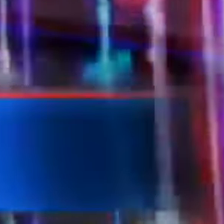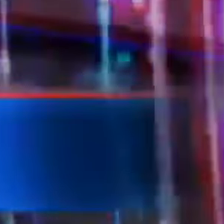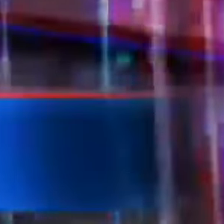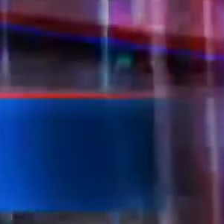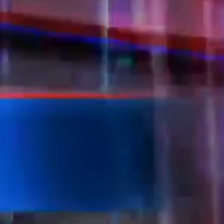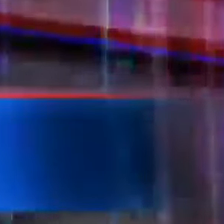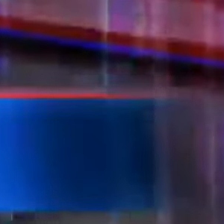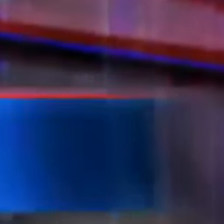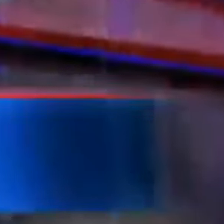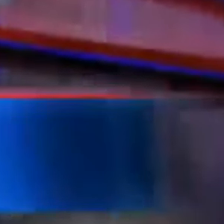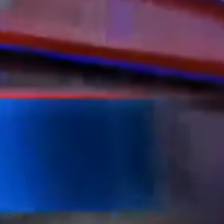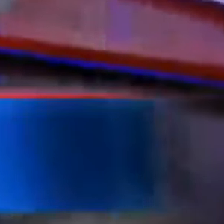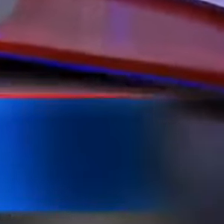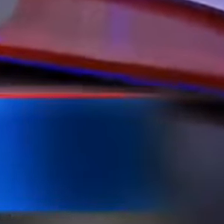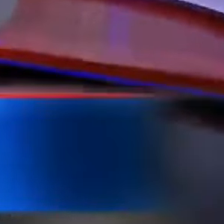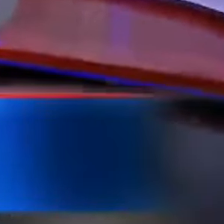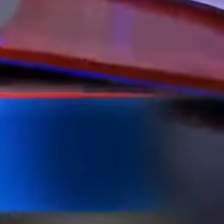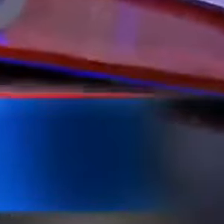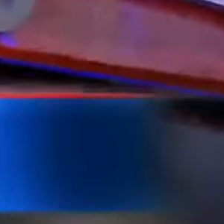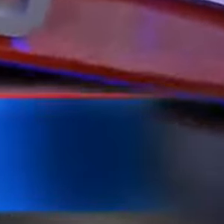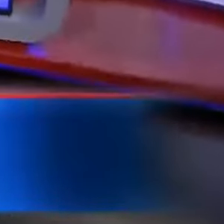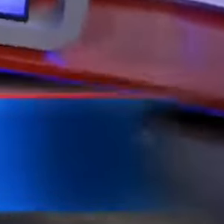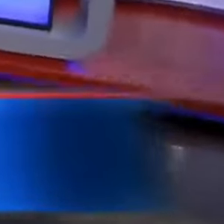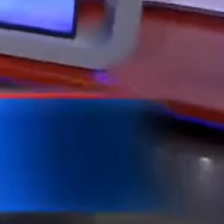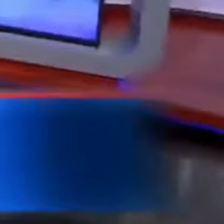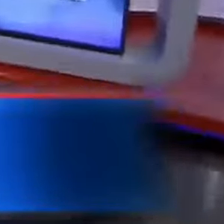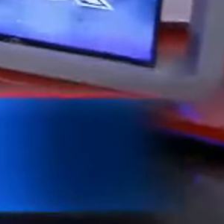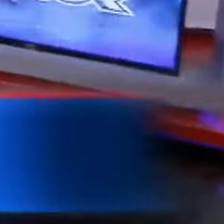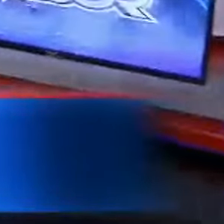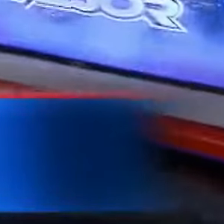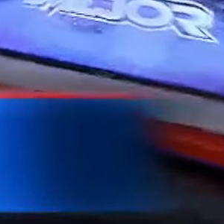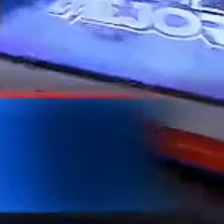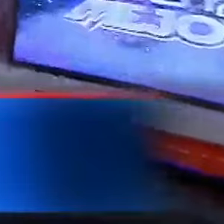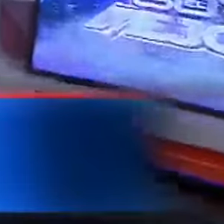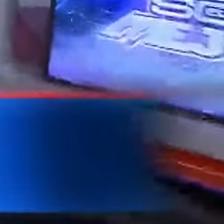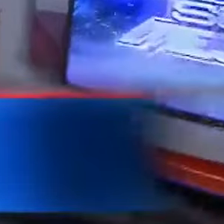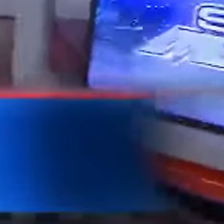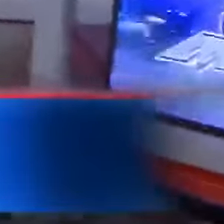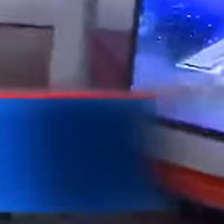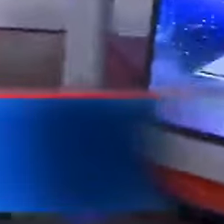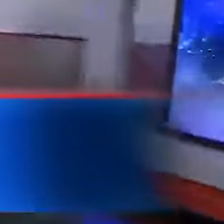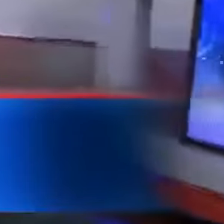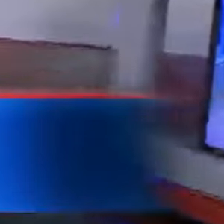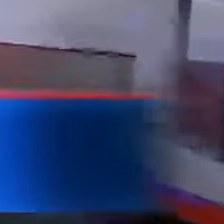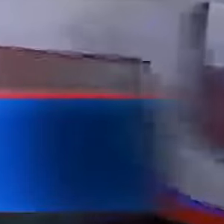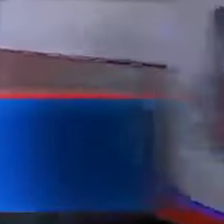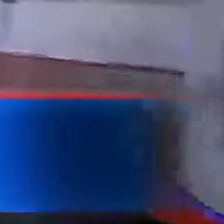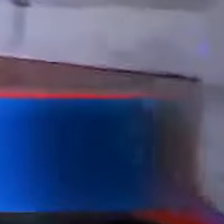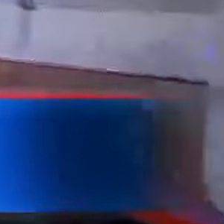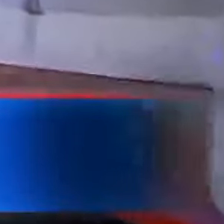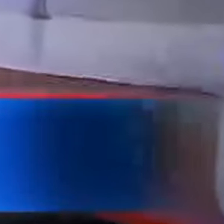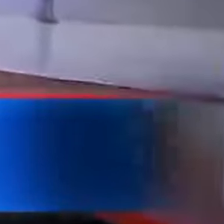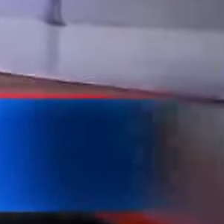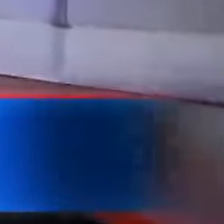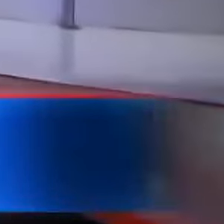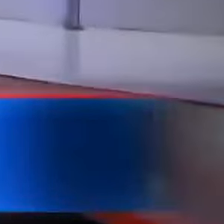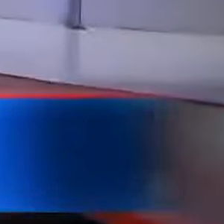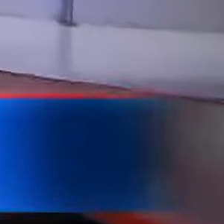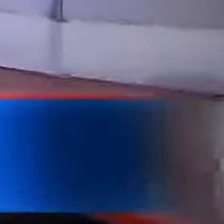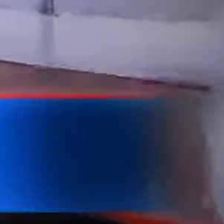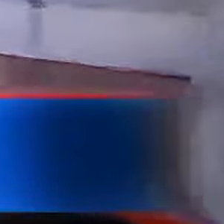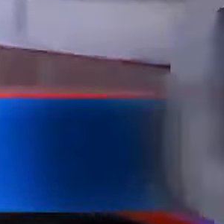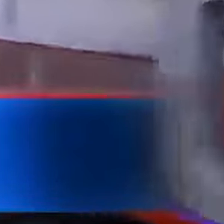Ronald? Bienvenidos. Muchísimas gracias, mi querida Saskia. Por fin estrenamos hoy el mejor nueva temporada, temporada 2021, esta vez por